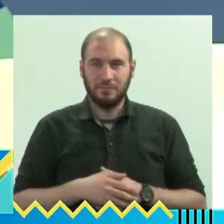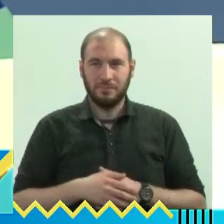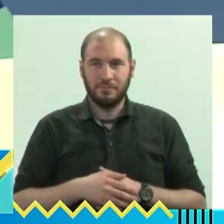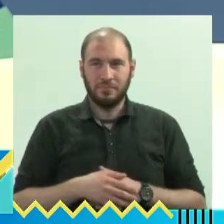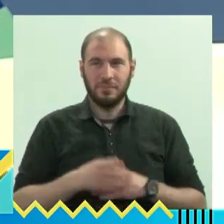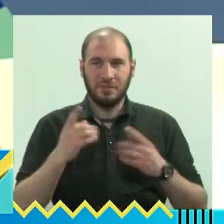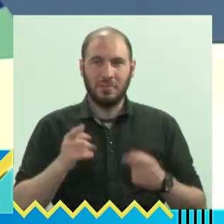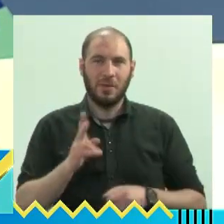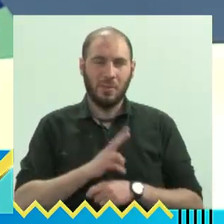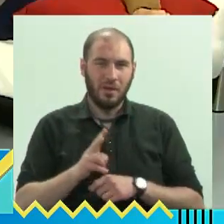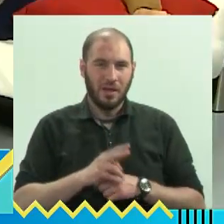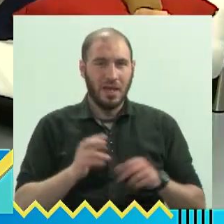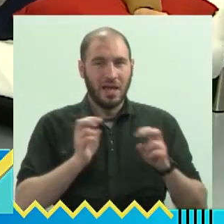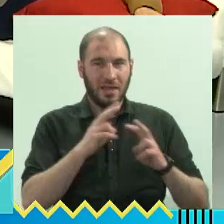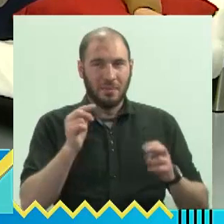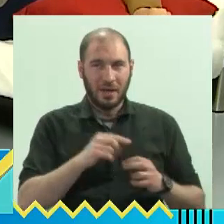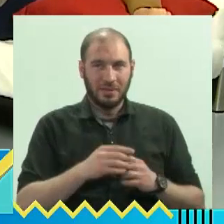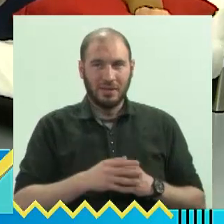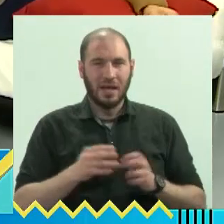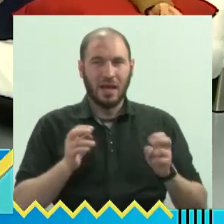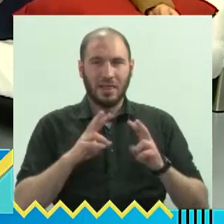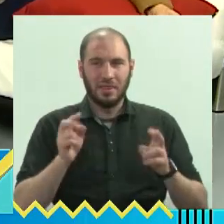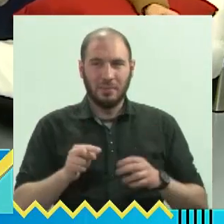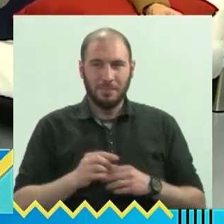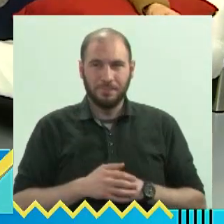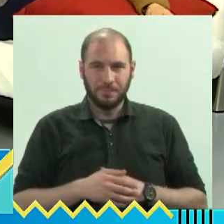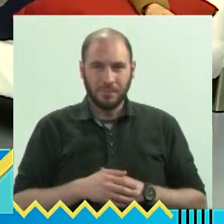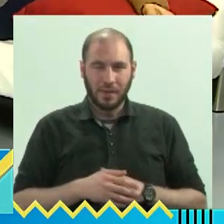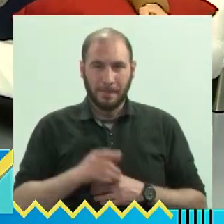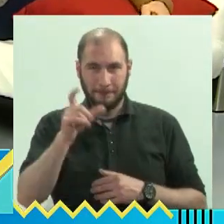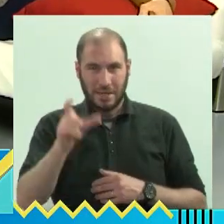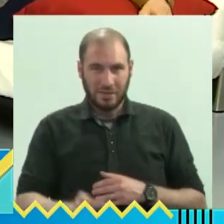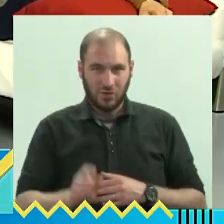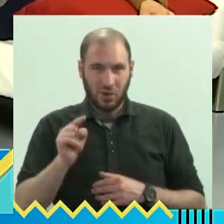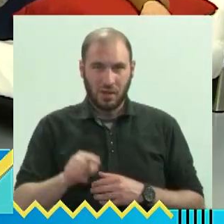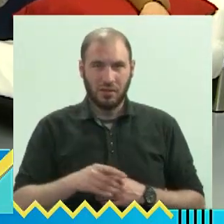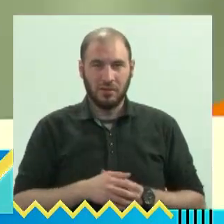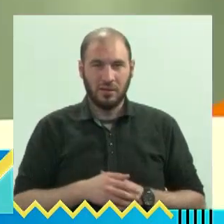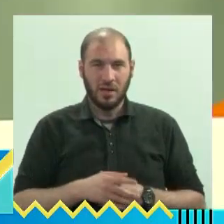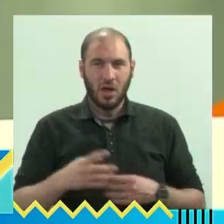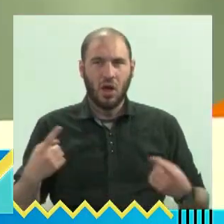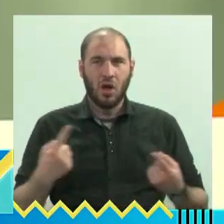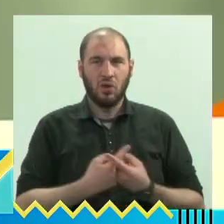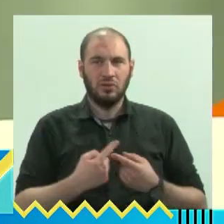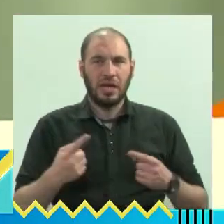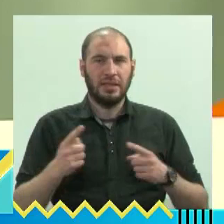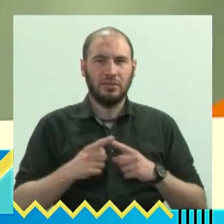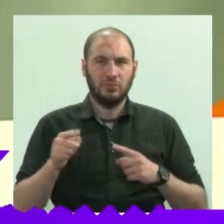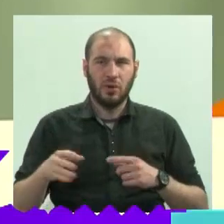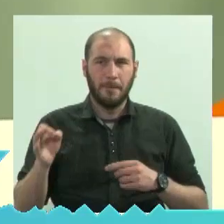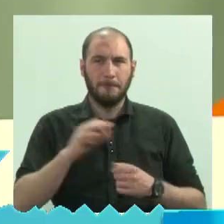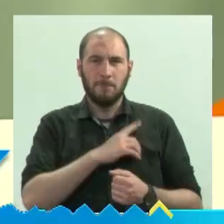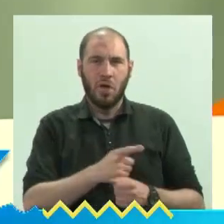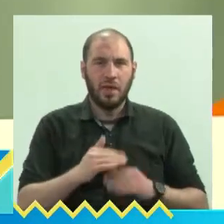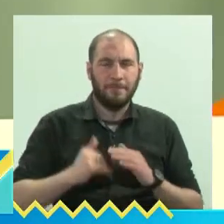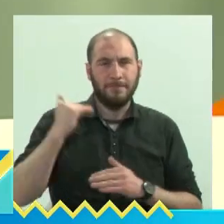cierta protección. Sobre eso hay una cuestión también cuando el personaje atenta contra una institución o contra un poder